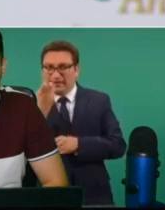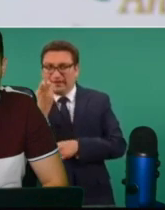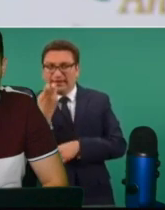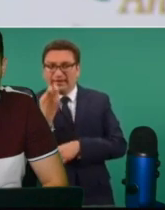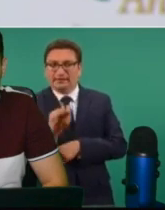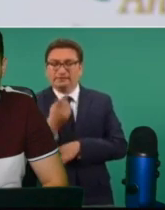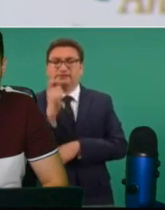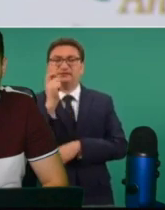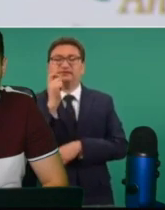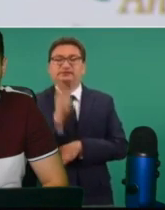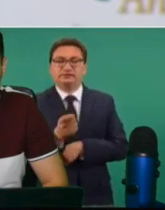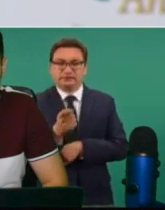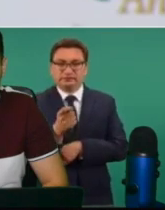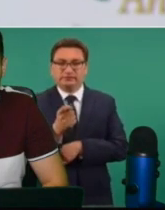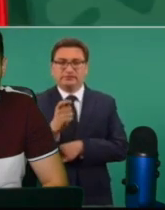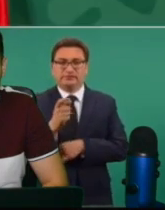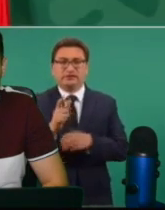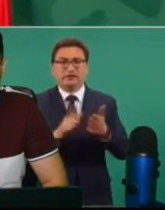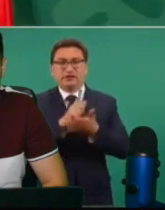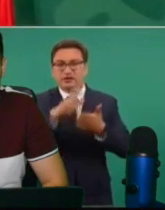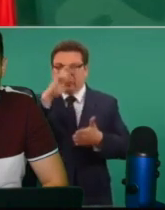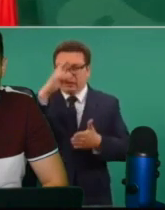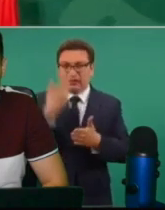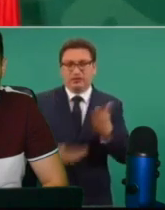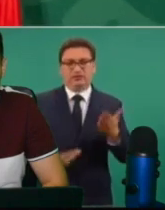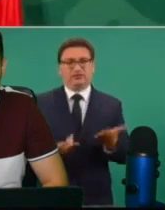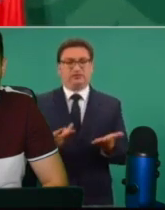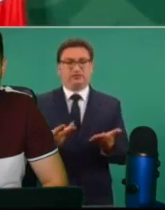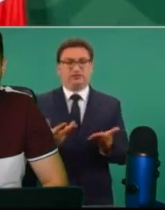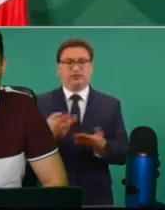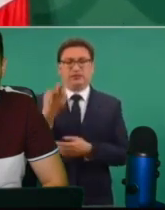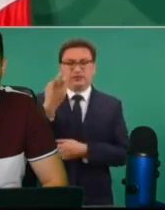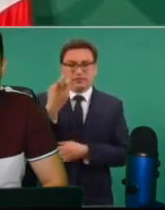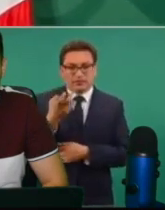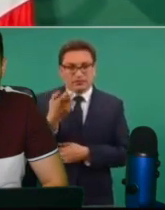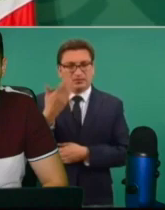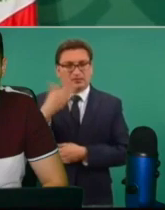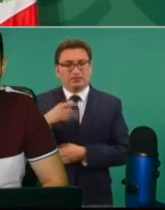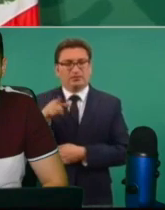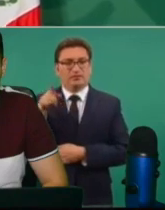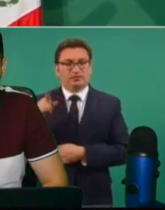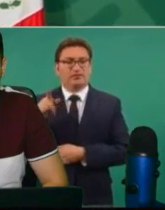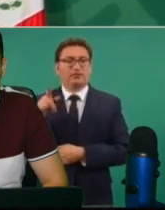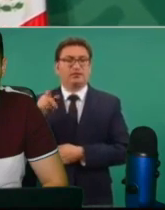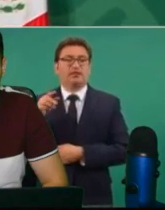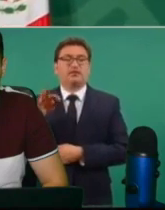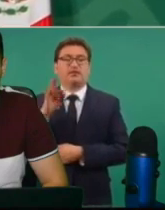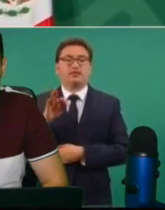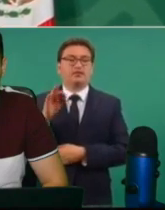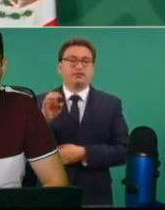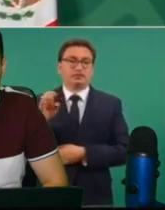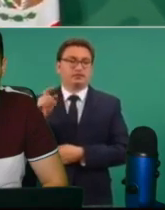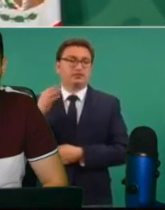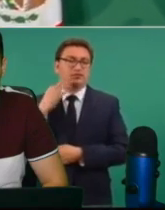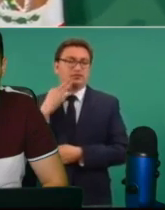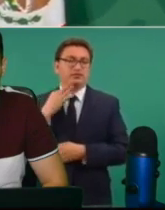considerado delito grave. ¿Para qué tenemos la Fiscalía Electoral?